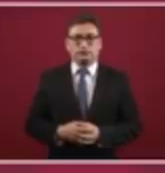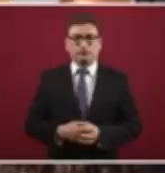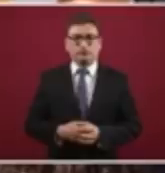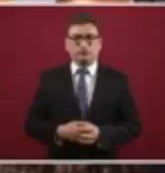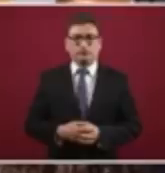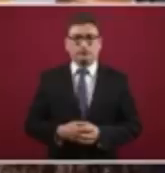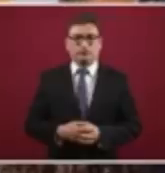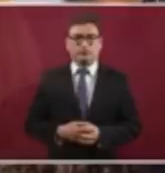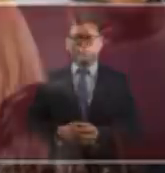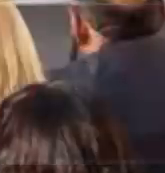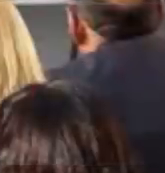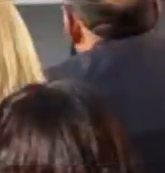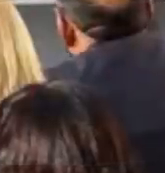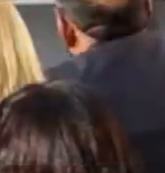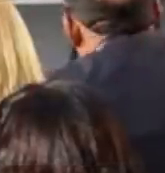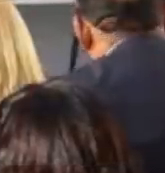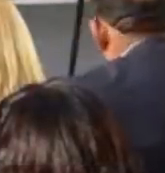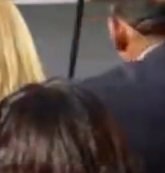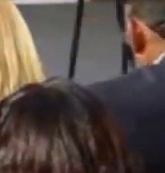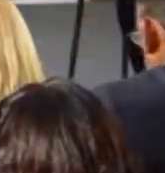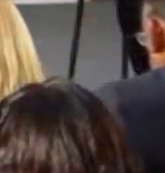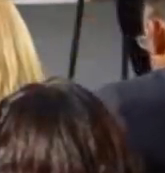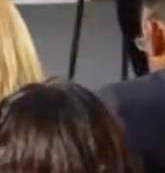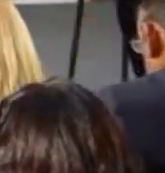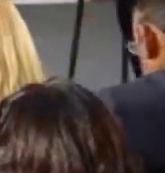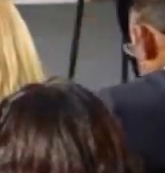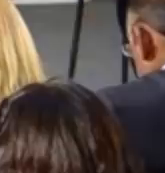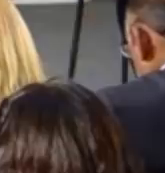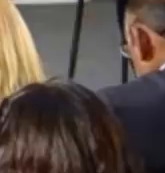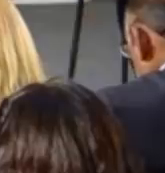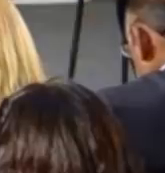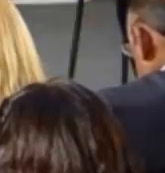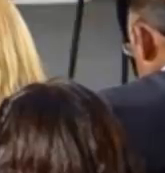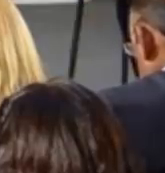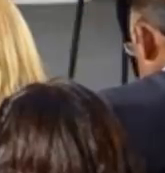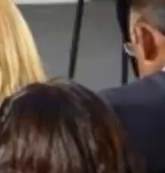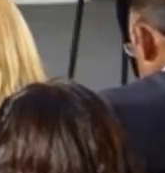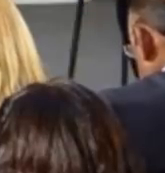ni razón para aumentar impuestos